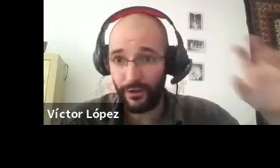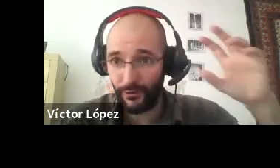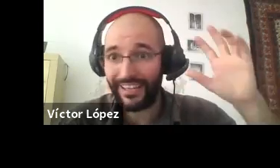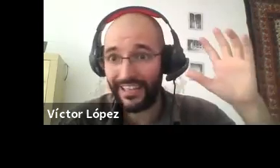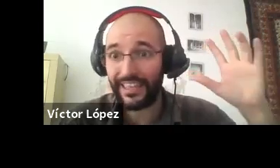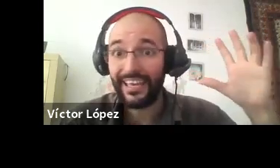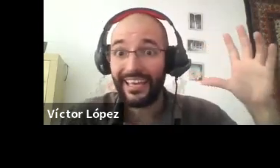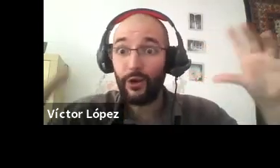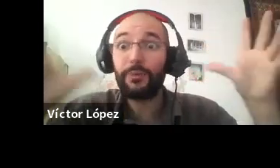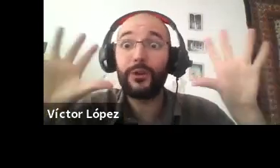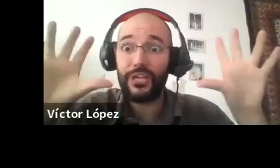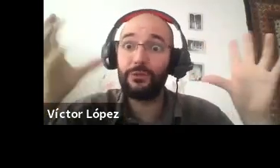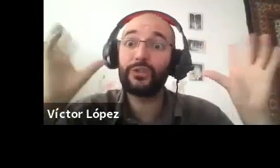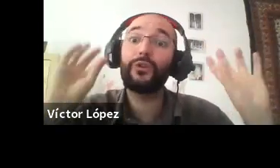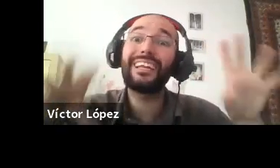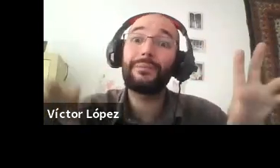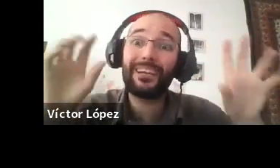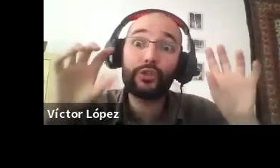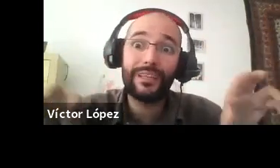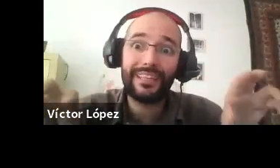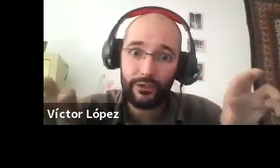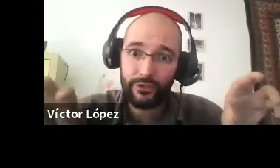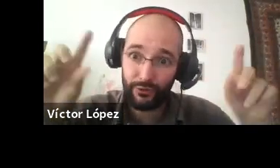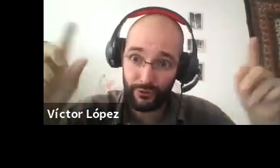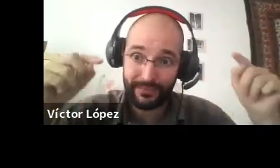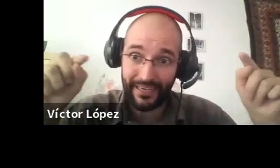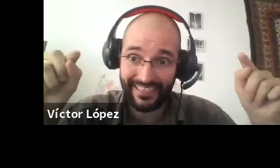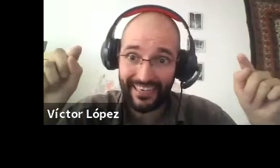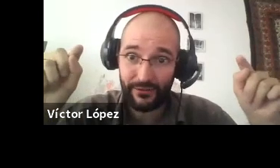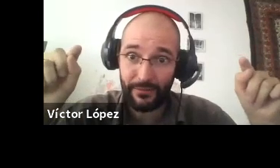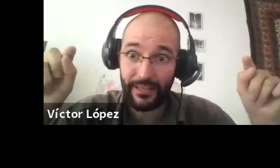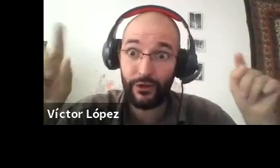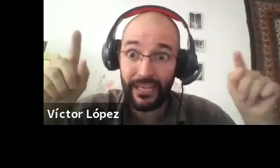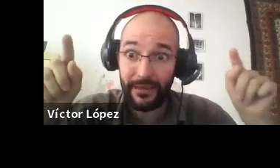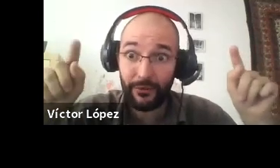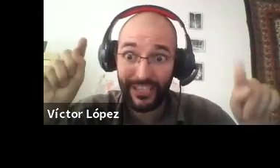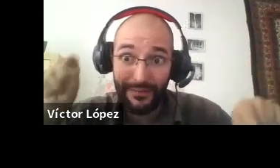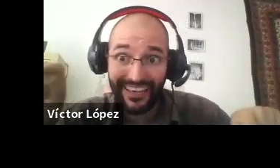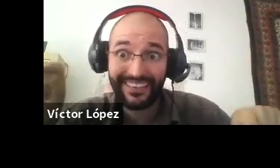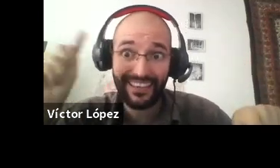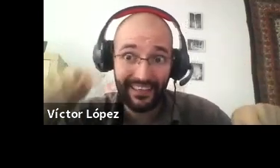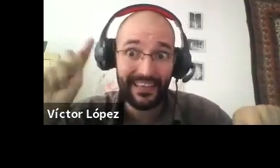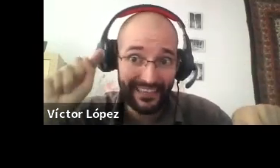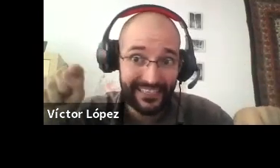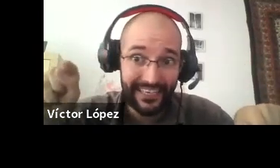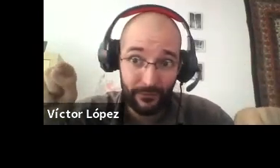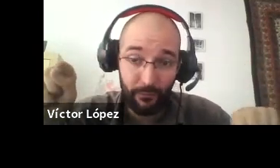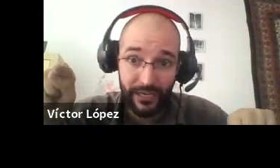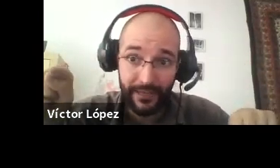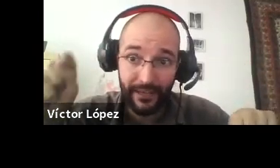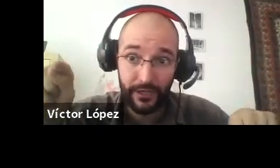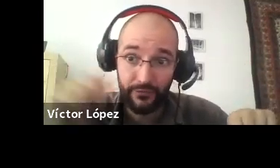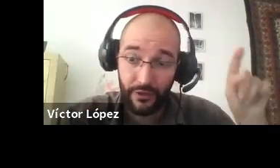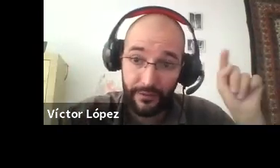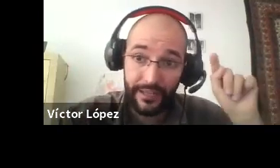De nuevo, aquí dice, lo primero que hicimos fue ir a mirar los comentarios para descargarnos la aplicación y vimos que había gente que decía que sí que era una